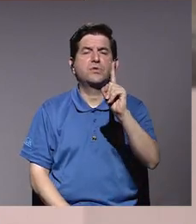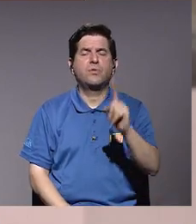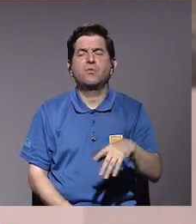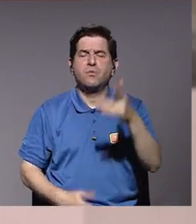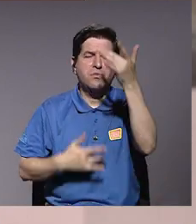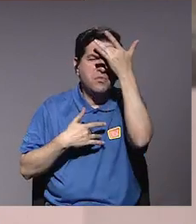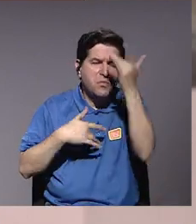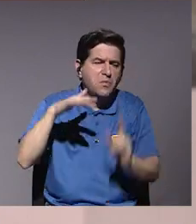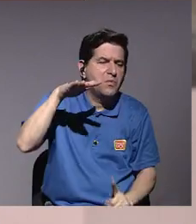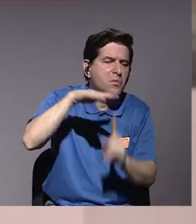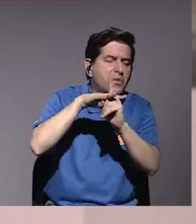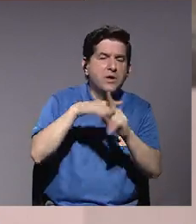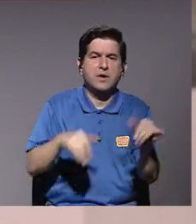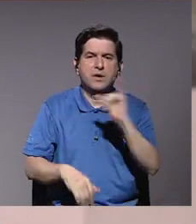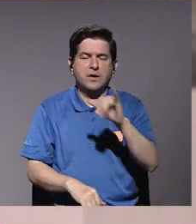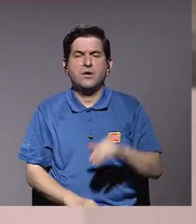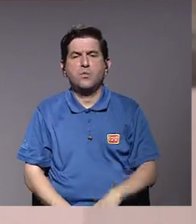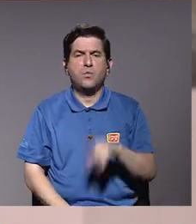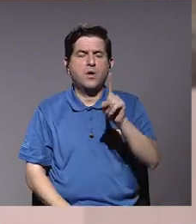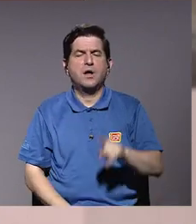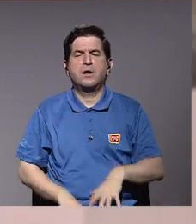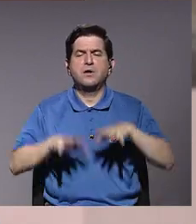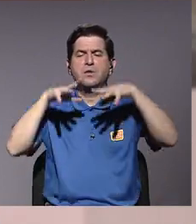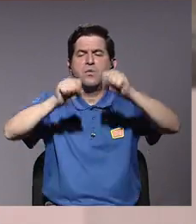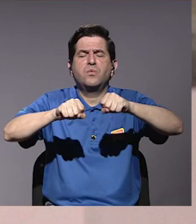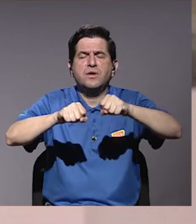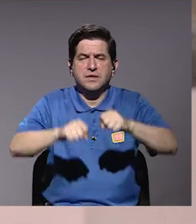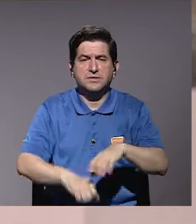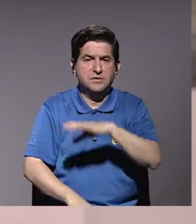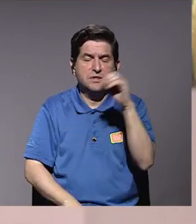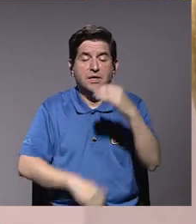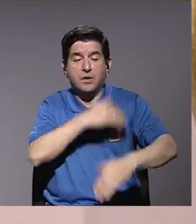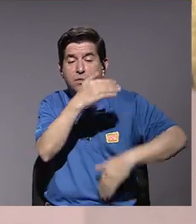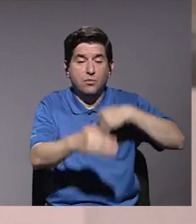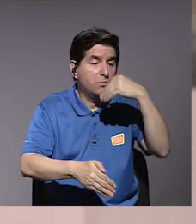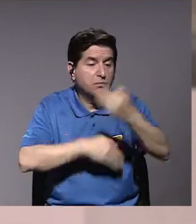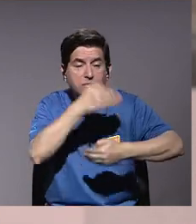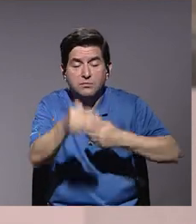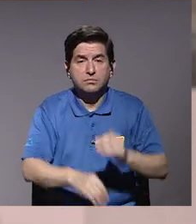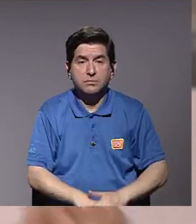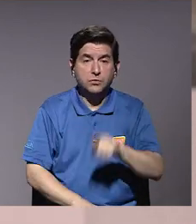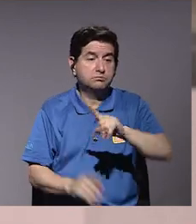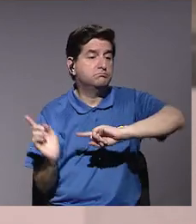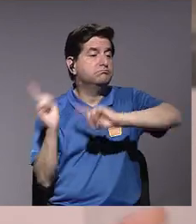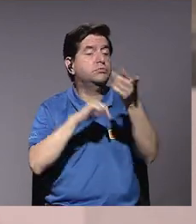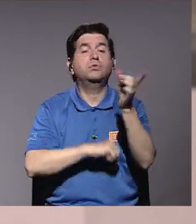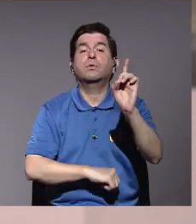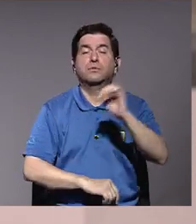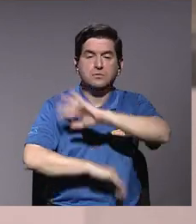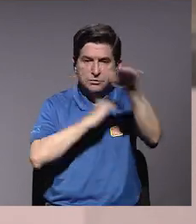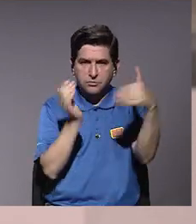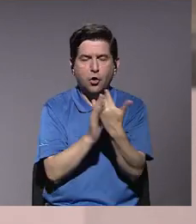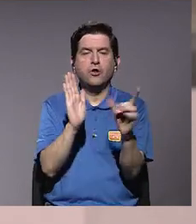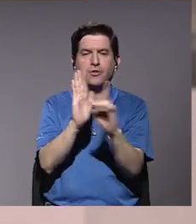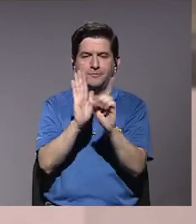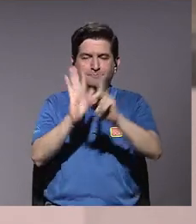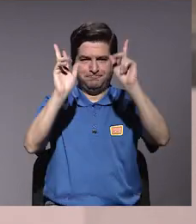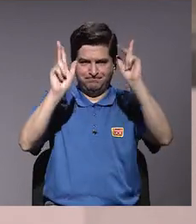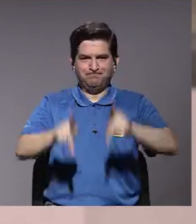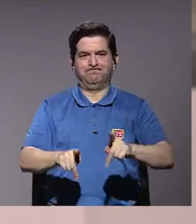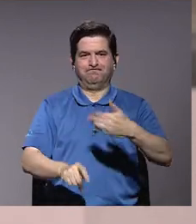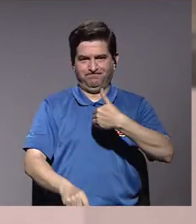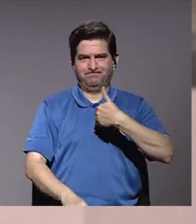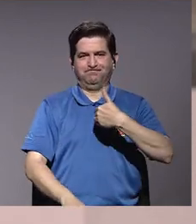tal enfermedad, etcétera, sino cómo sacar una cita, sino cuáles son los procedimientos, dónde tiene que dirigirse. Todos son derechos